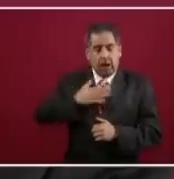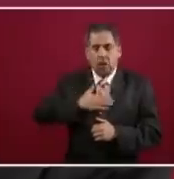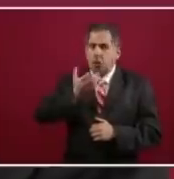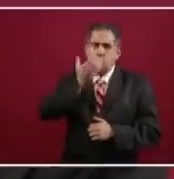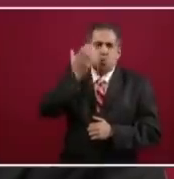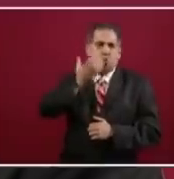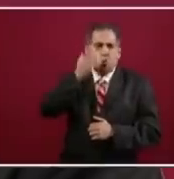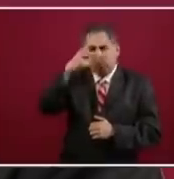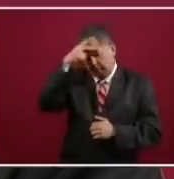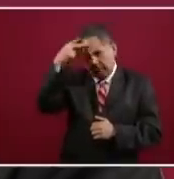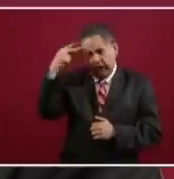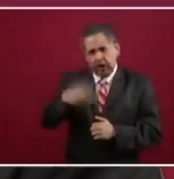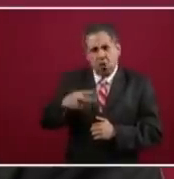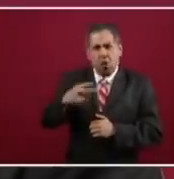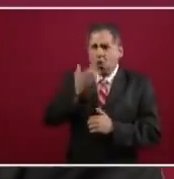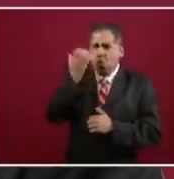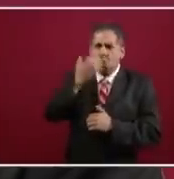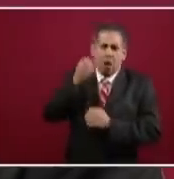diplomática